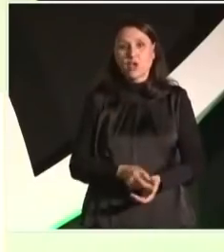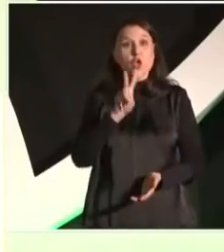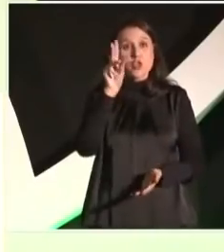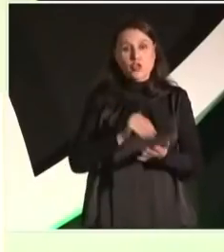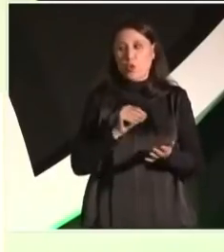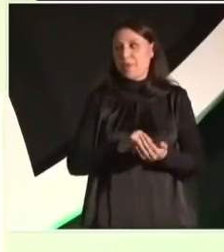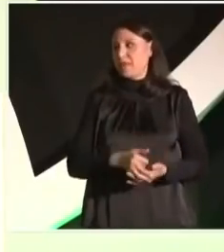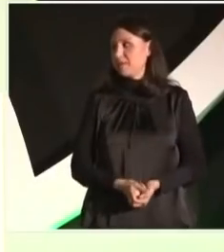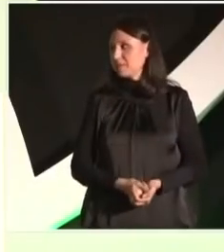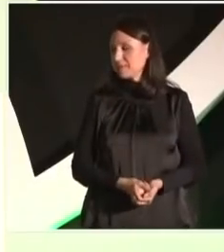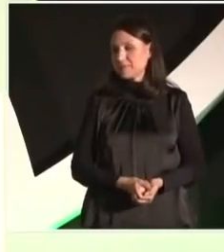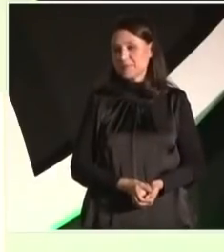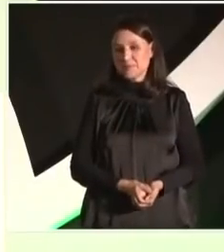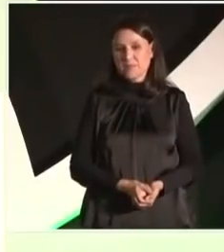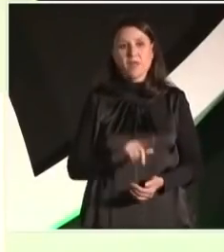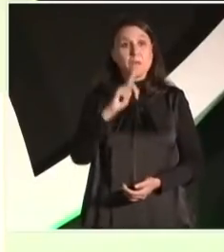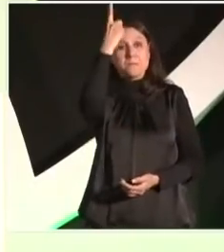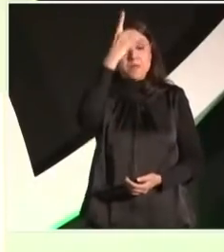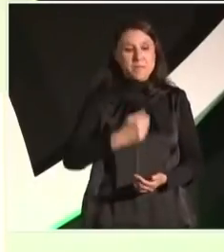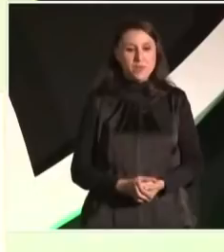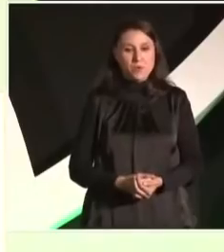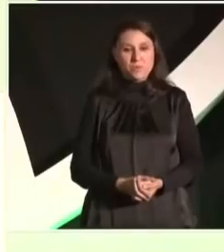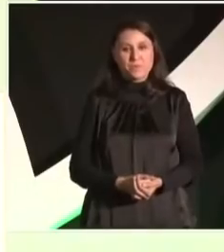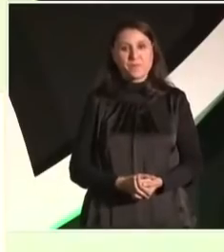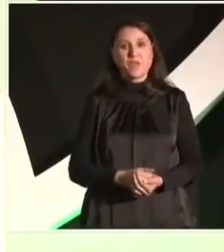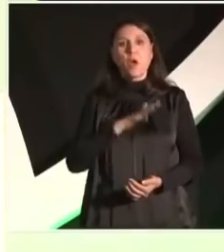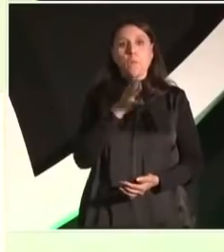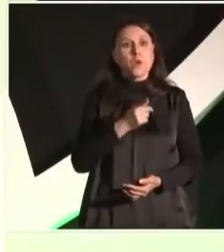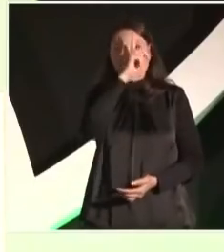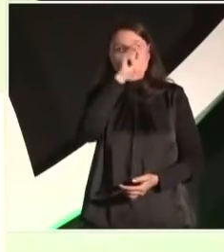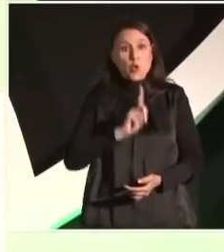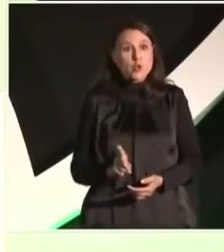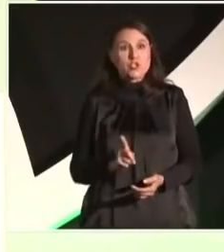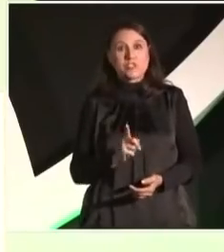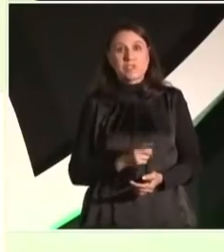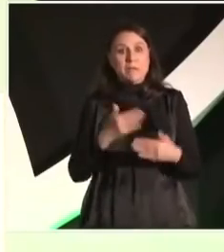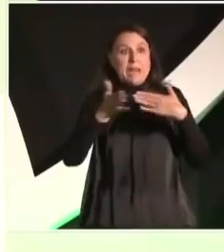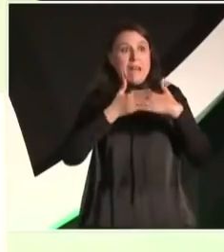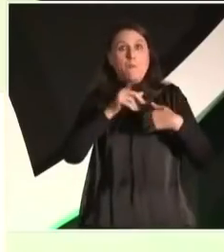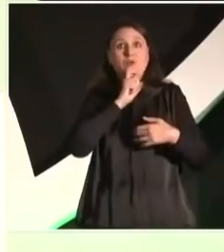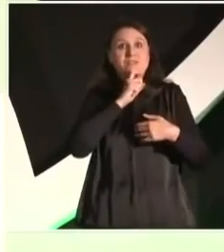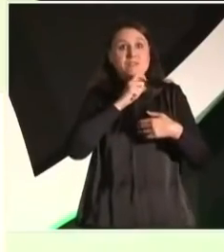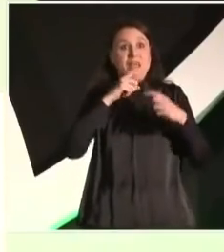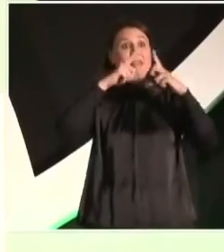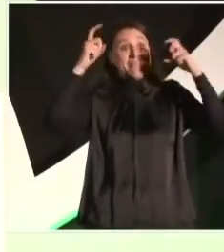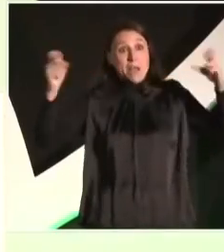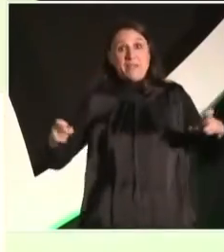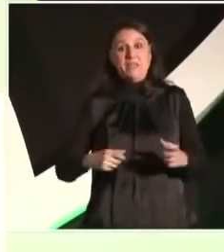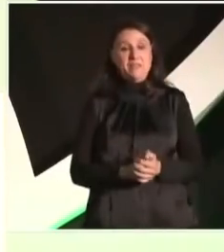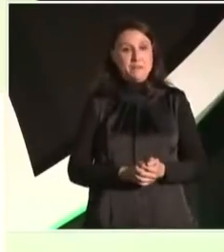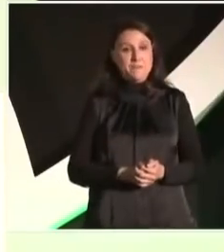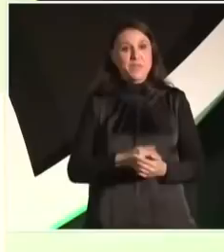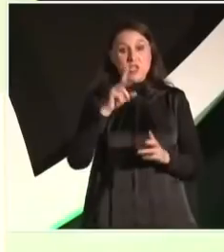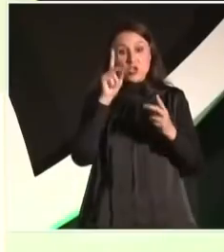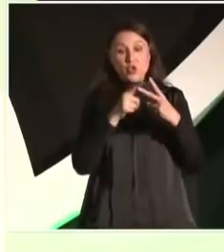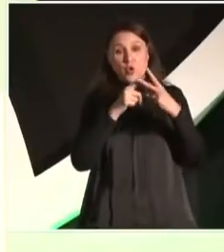veces. Uno, porque no conocen cómo son las puertas de la mezquita catedral. Y